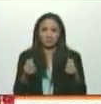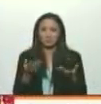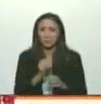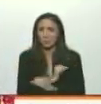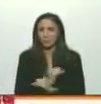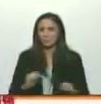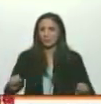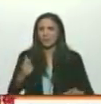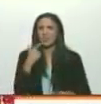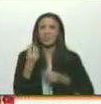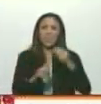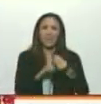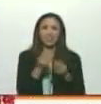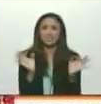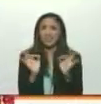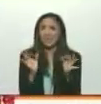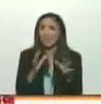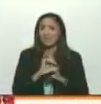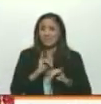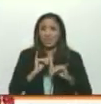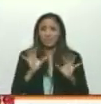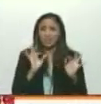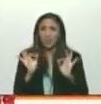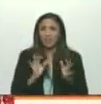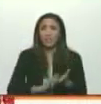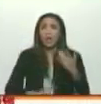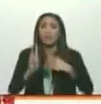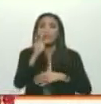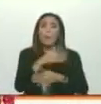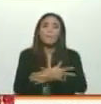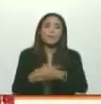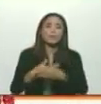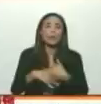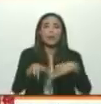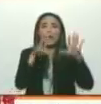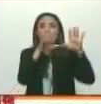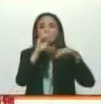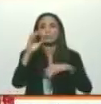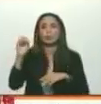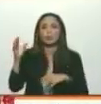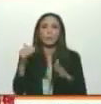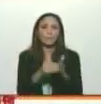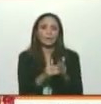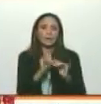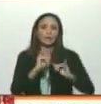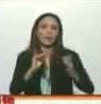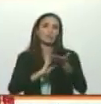¿Qué le hace? Nada. Dame 2.800.000 y te arreglo tu situación. Por favor.